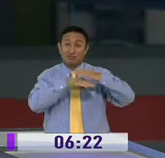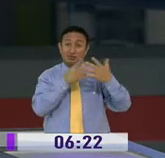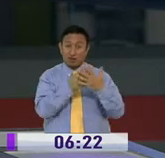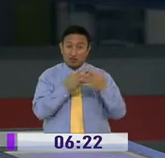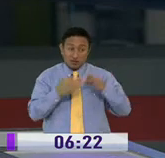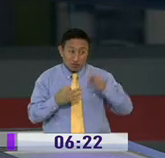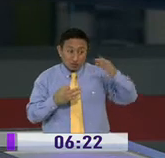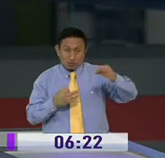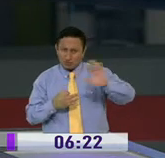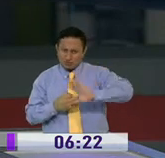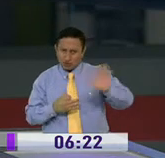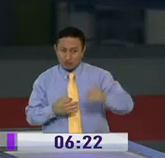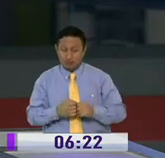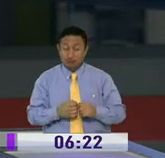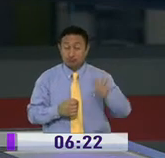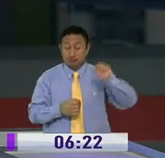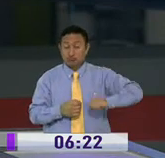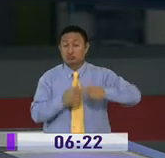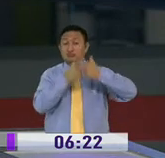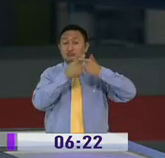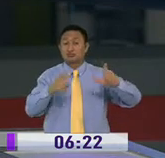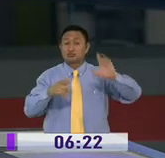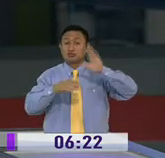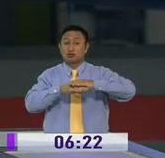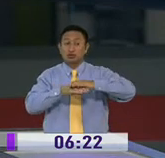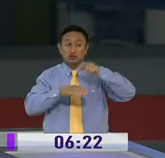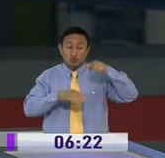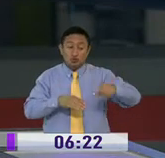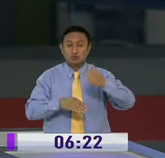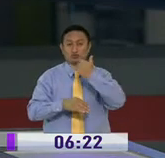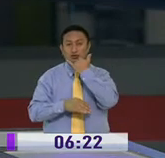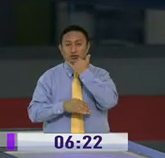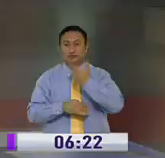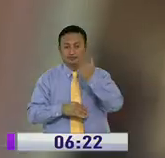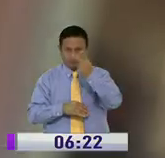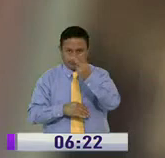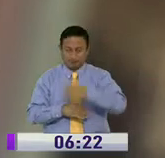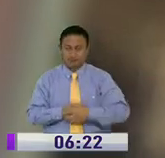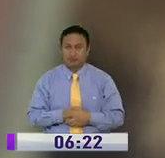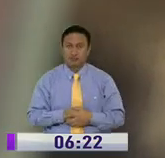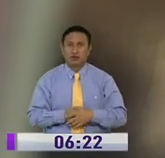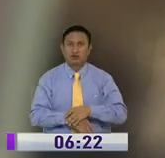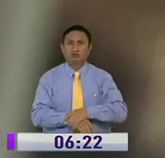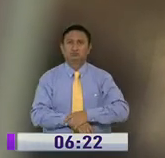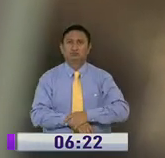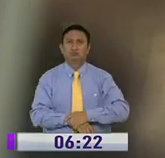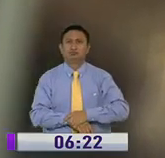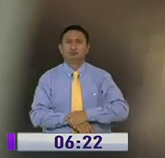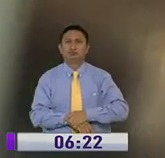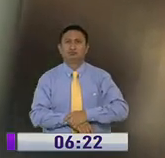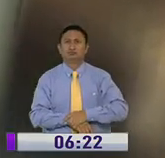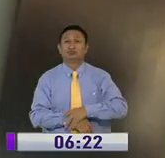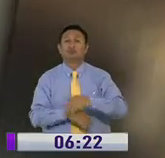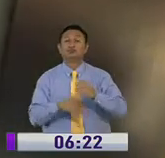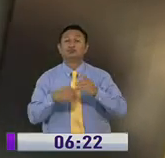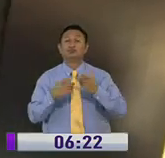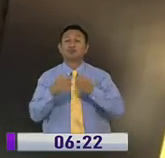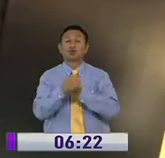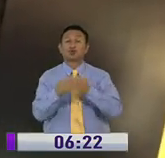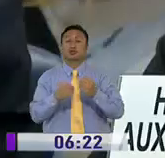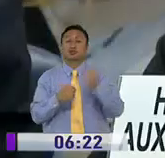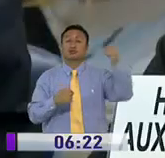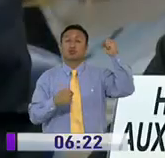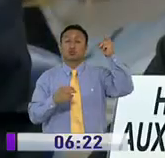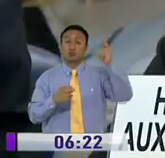país. Su liberación podría depender del delito cometido. Veamos. La preocupación se generó desde la Oficina de